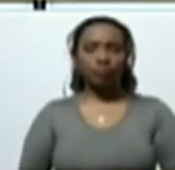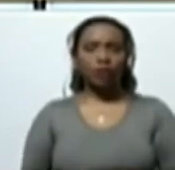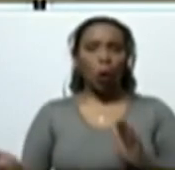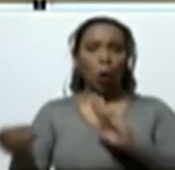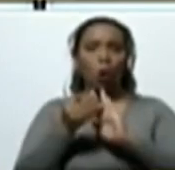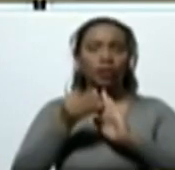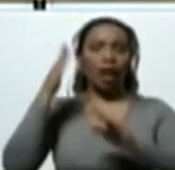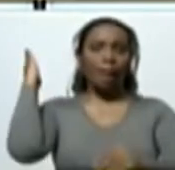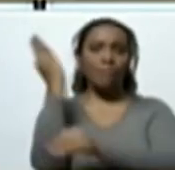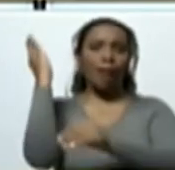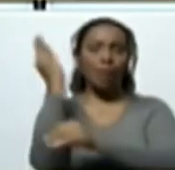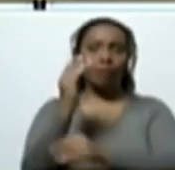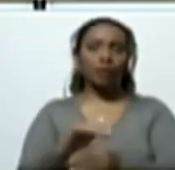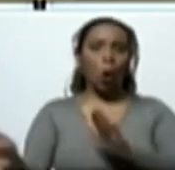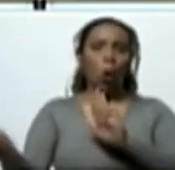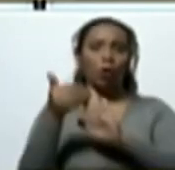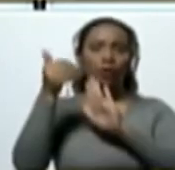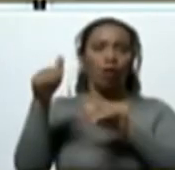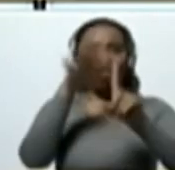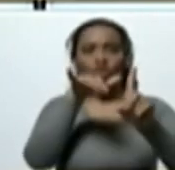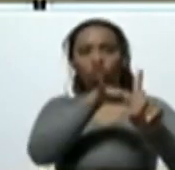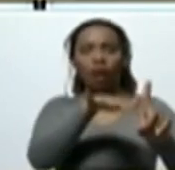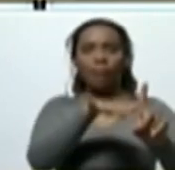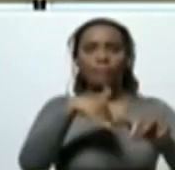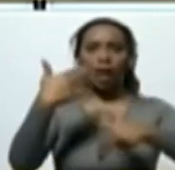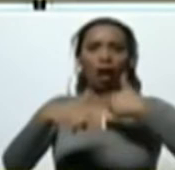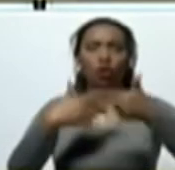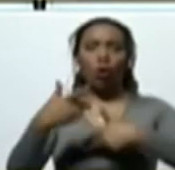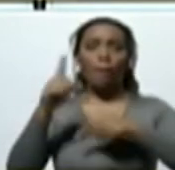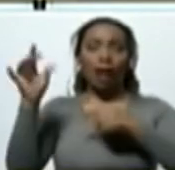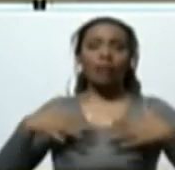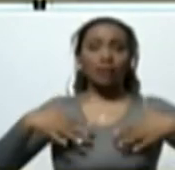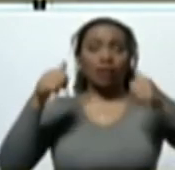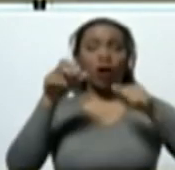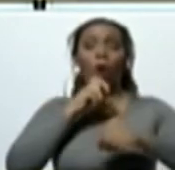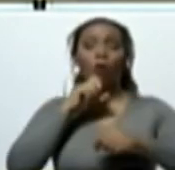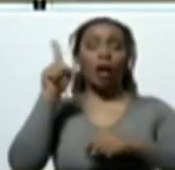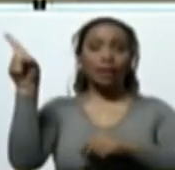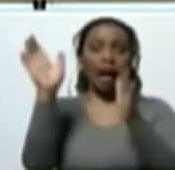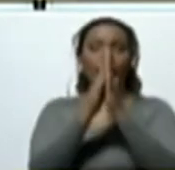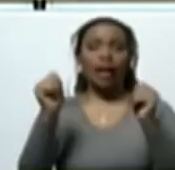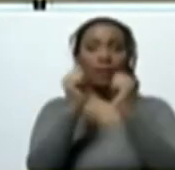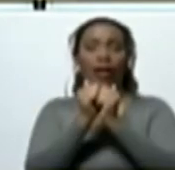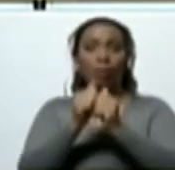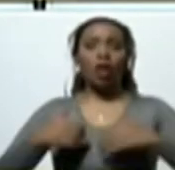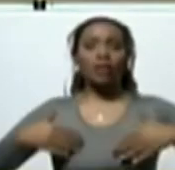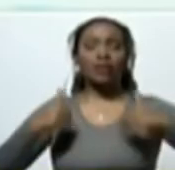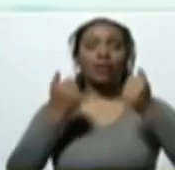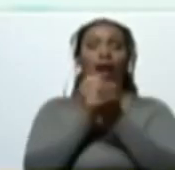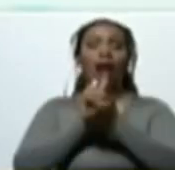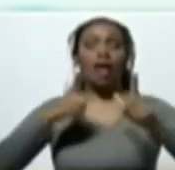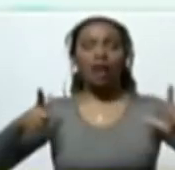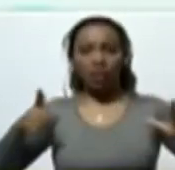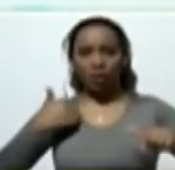contra las sanciones, contra la persecución criminal, por el rescate del oro en Londres y por el rescate y la